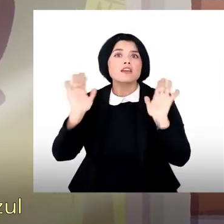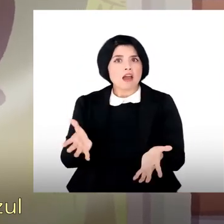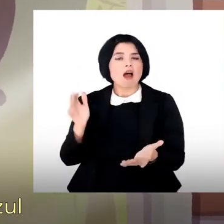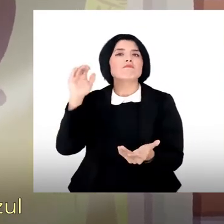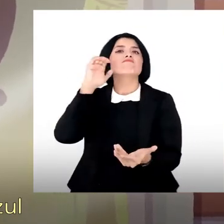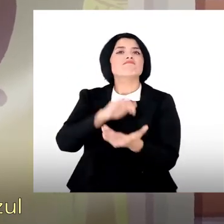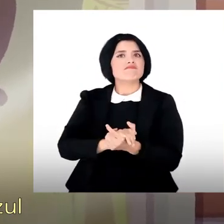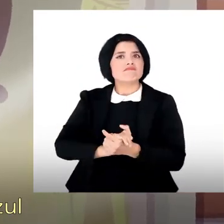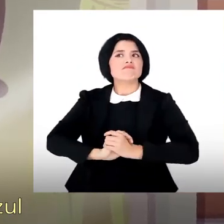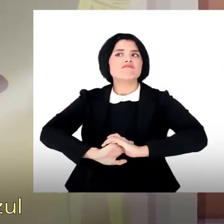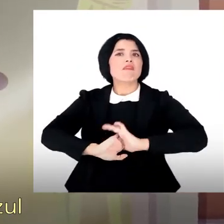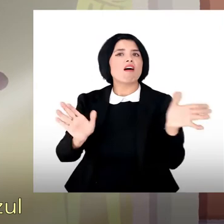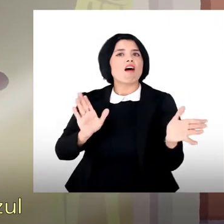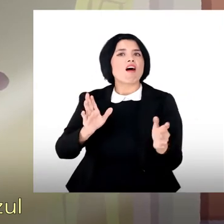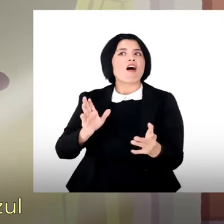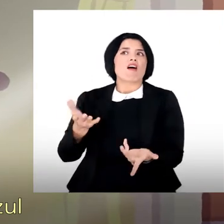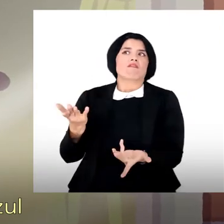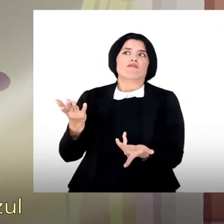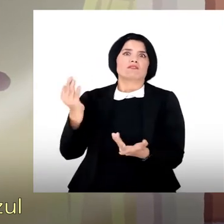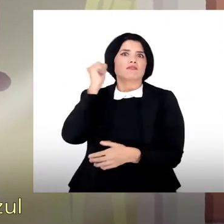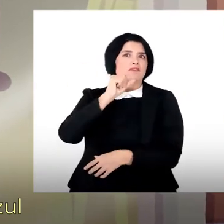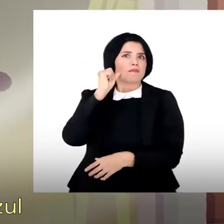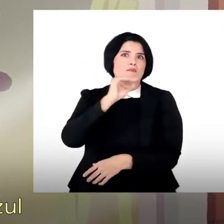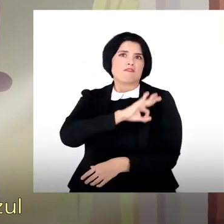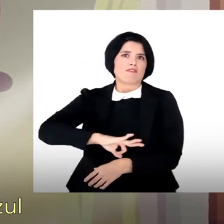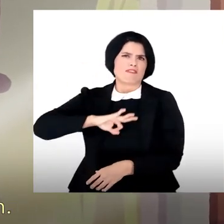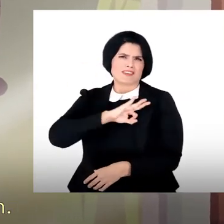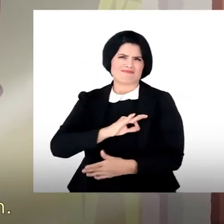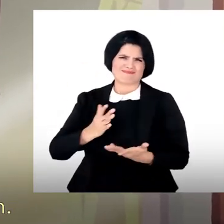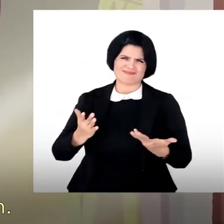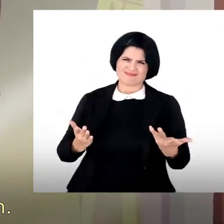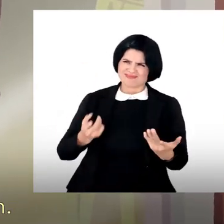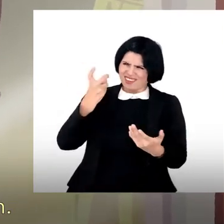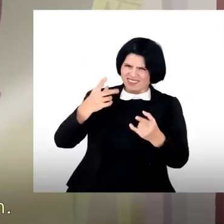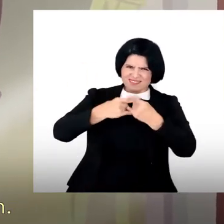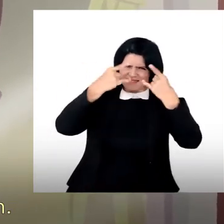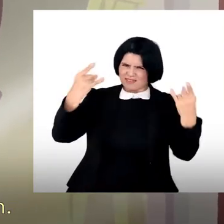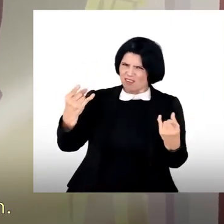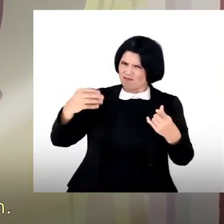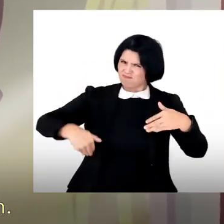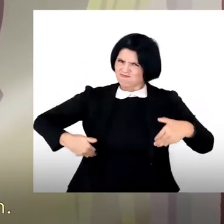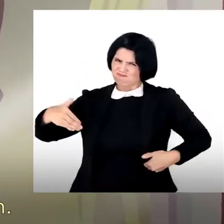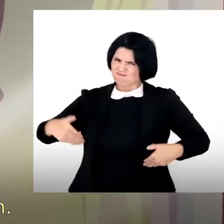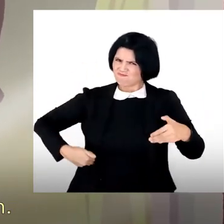azul y era feliz para siempre. Esos cuentos me enojaban.